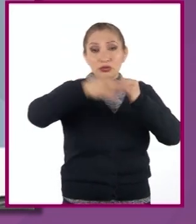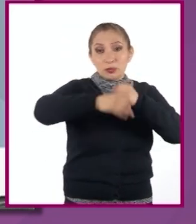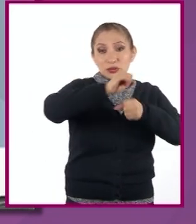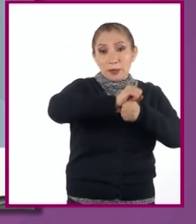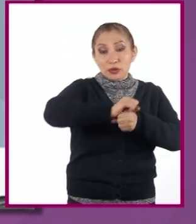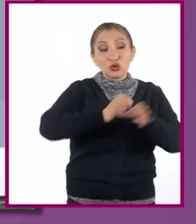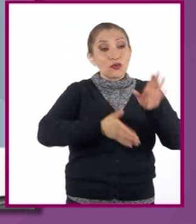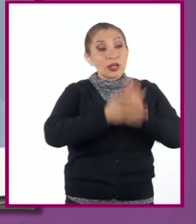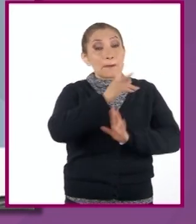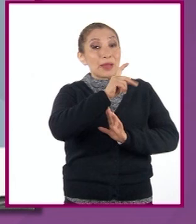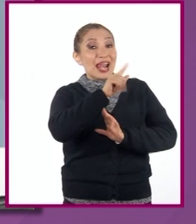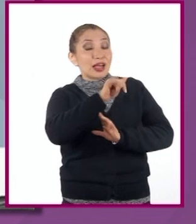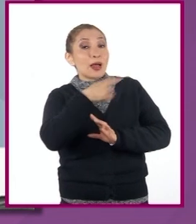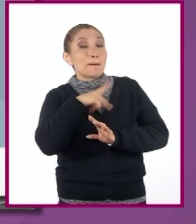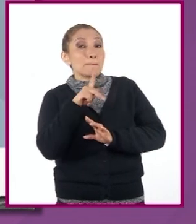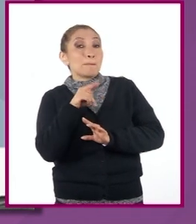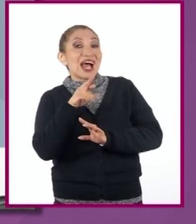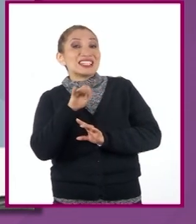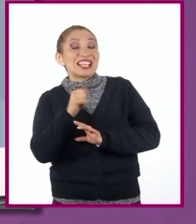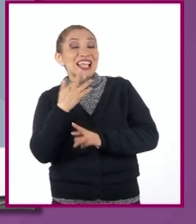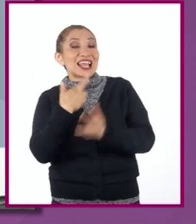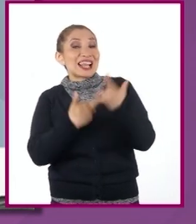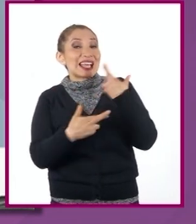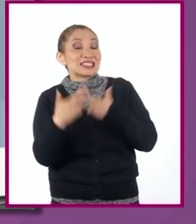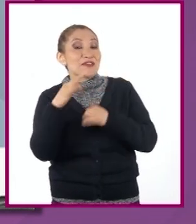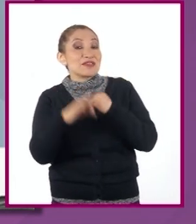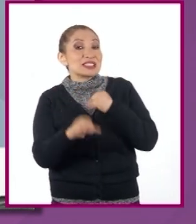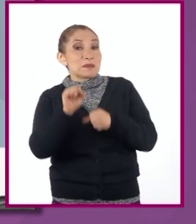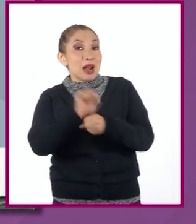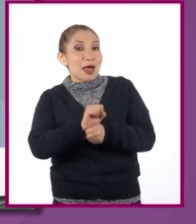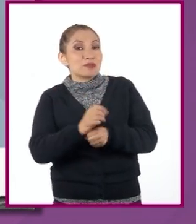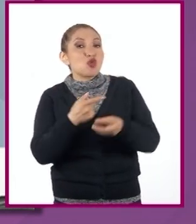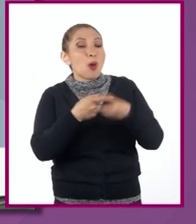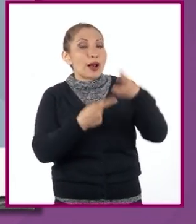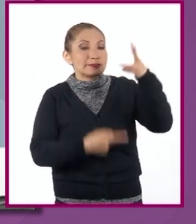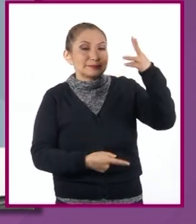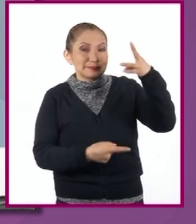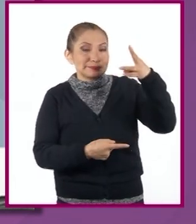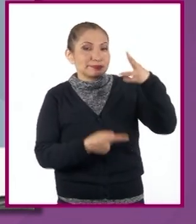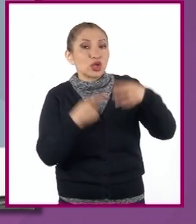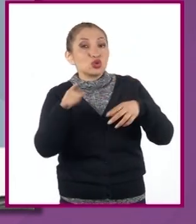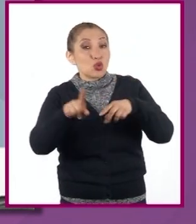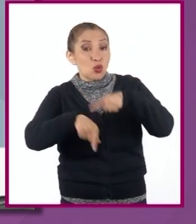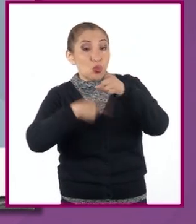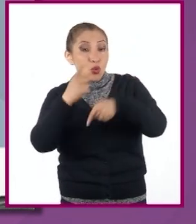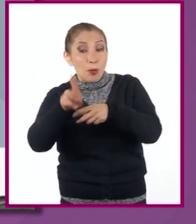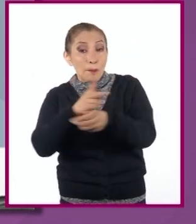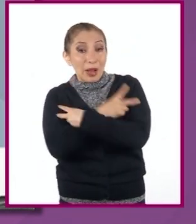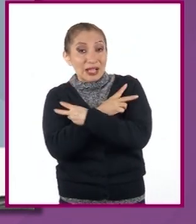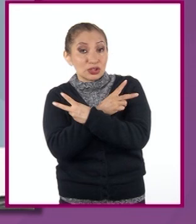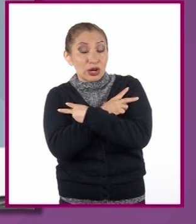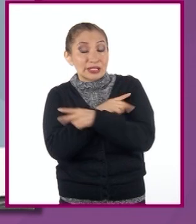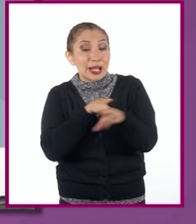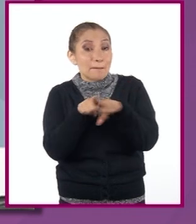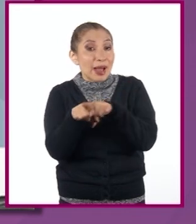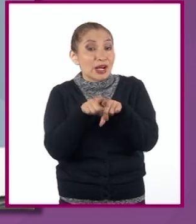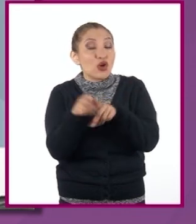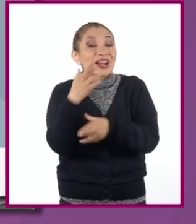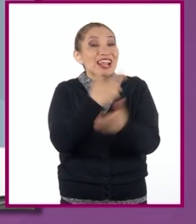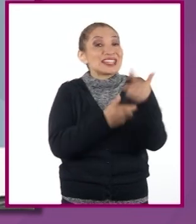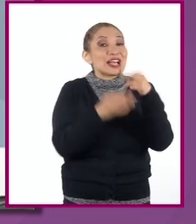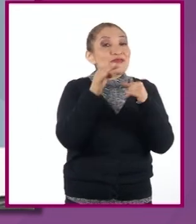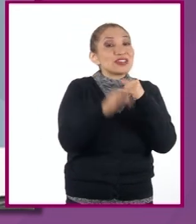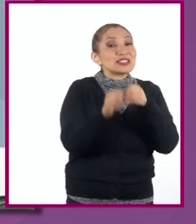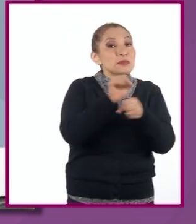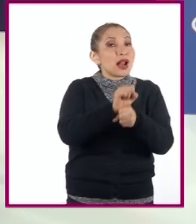fuiste de verano con tu parce y que regresas el fin de semana? ¿Te has ido de vacaciones con tu hermano y que regresas el